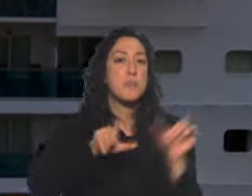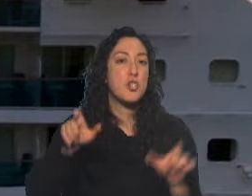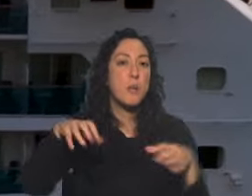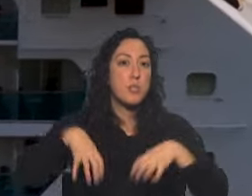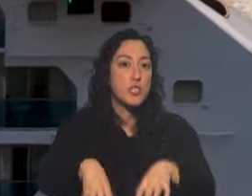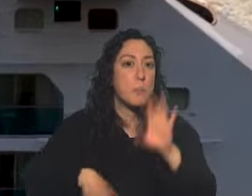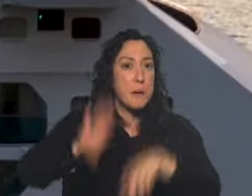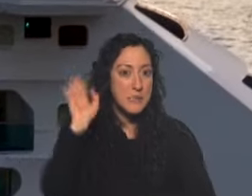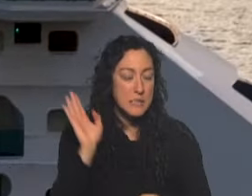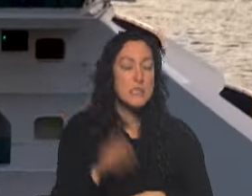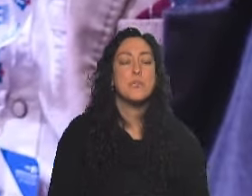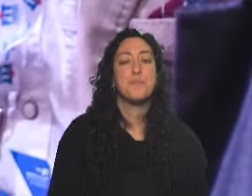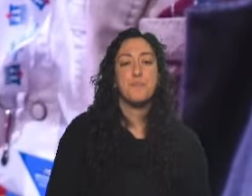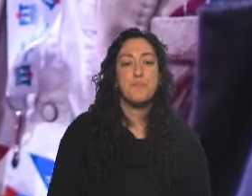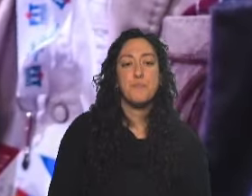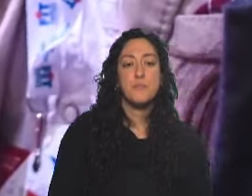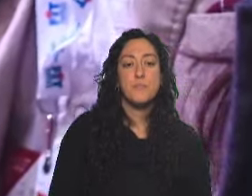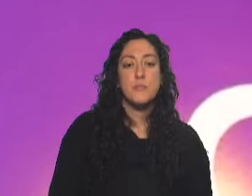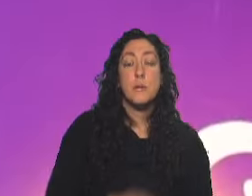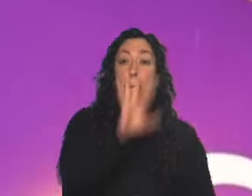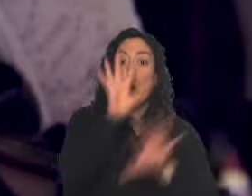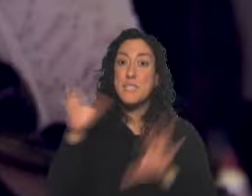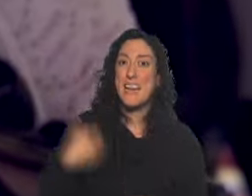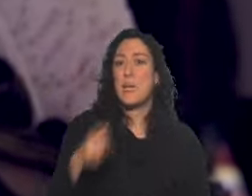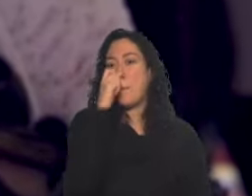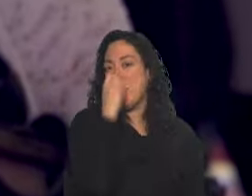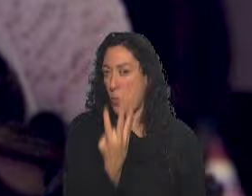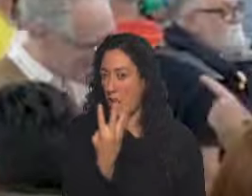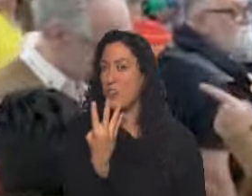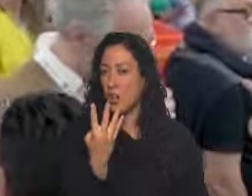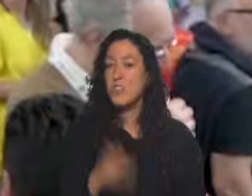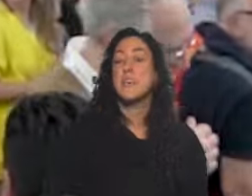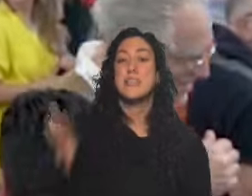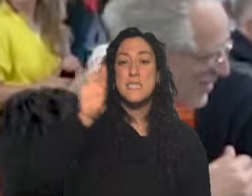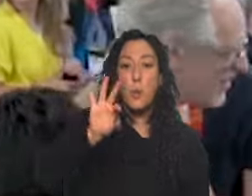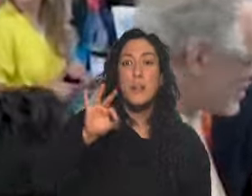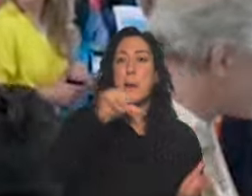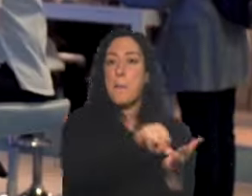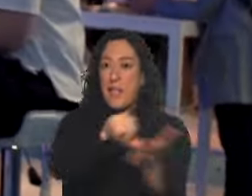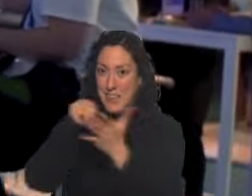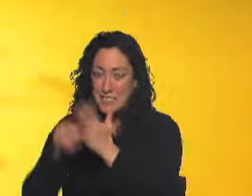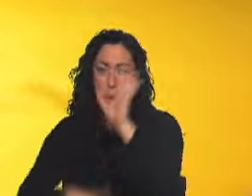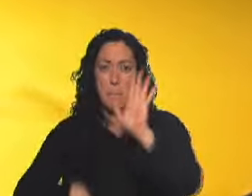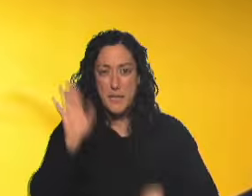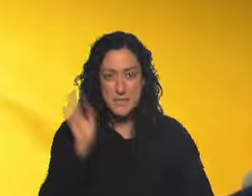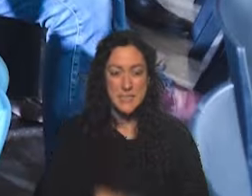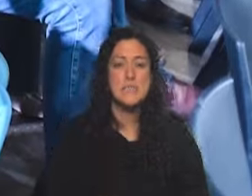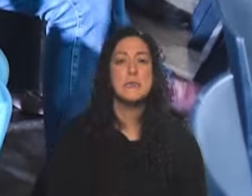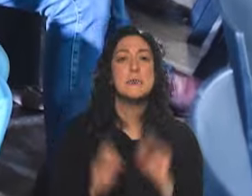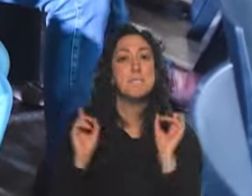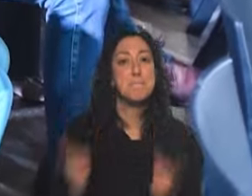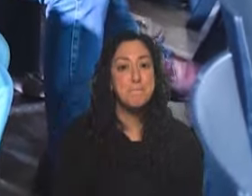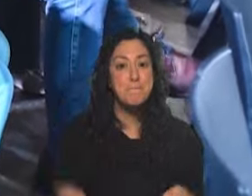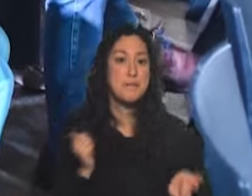la participación de las 24 provincias argentinas, más de 50 países y la expectativa